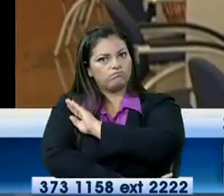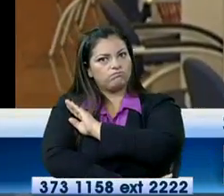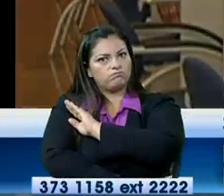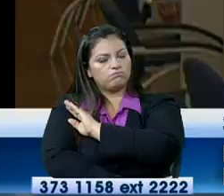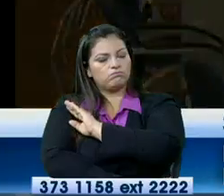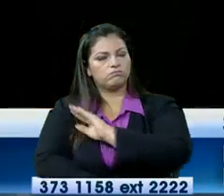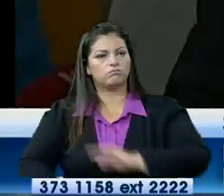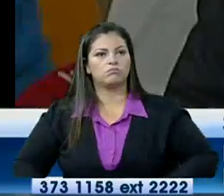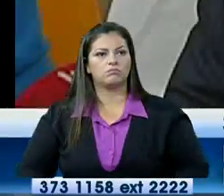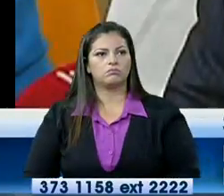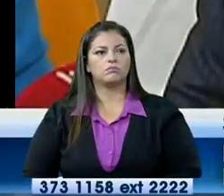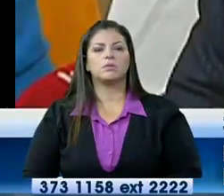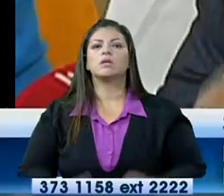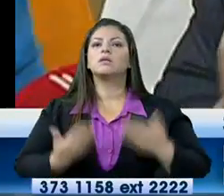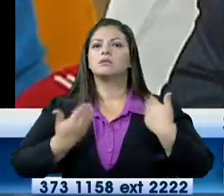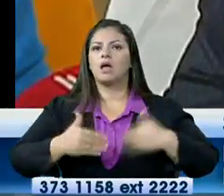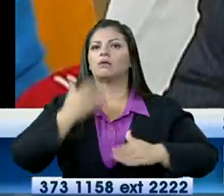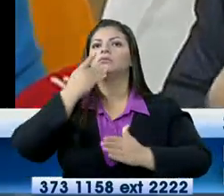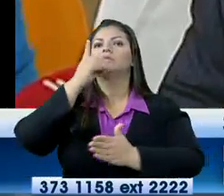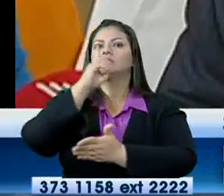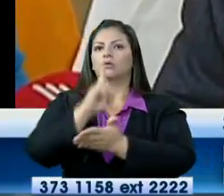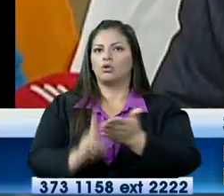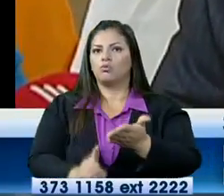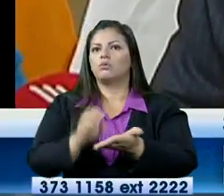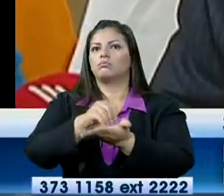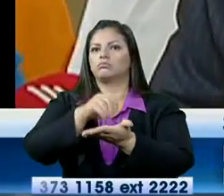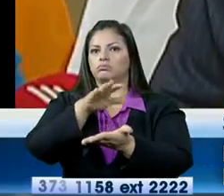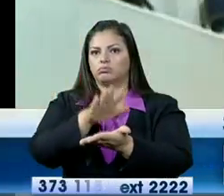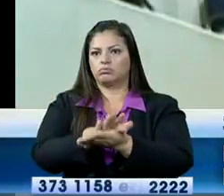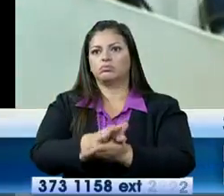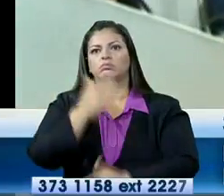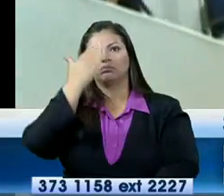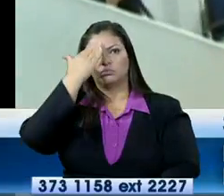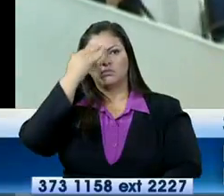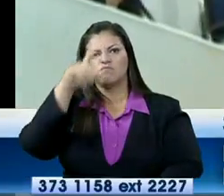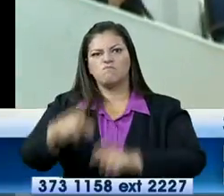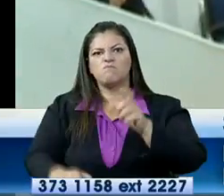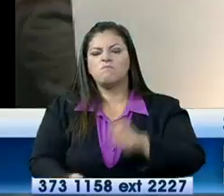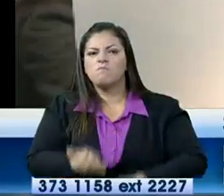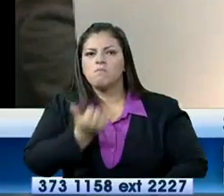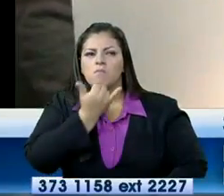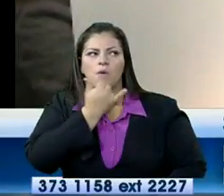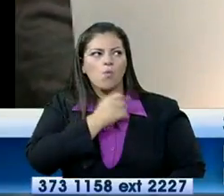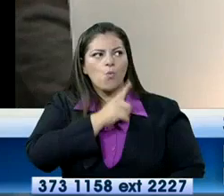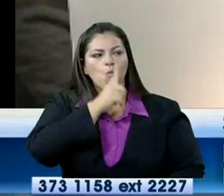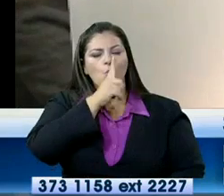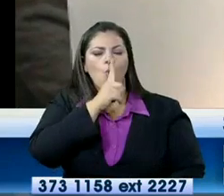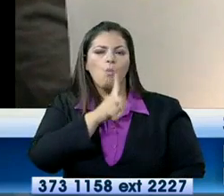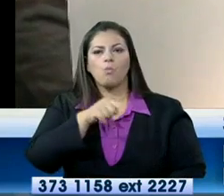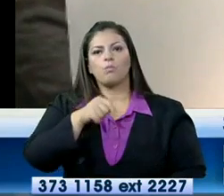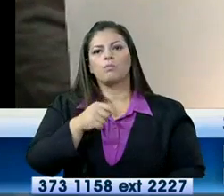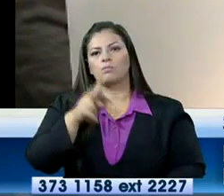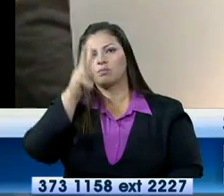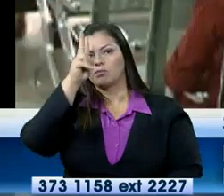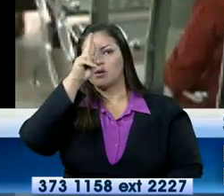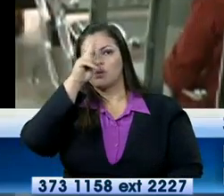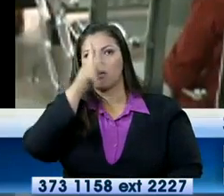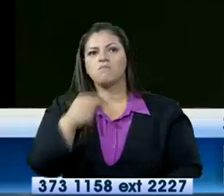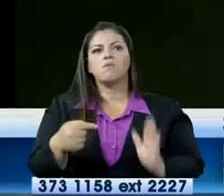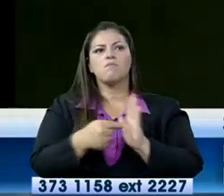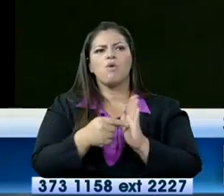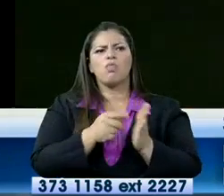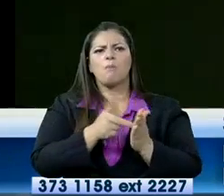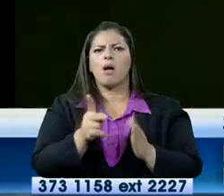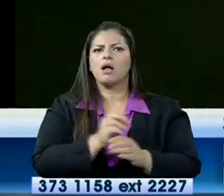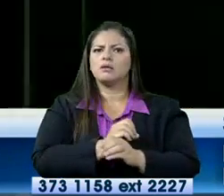Ya presentamos las denuncias penales por el presunto cometimiento de este delito. Por tanto, no puedo citar los nombres de las empresas denunciadas, pero muchas de